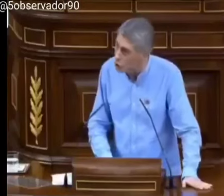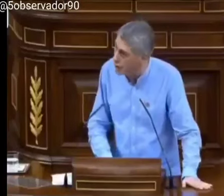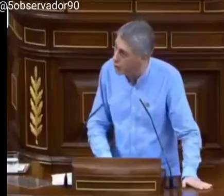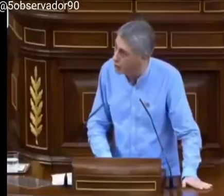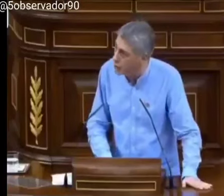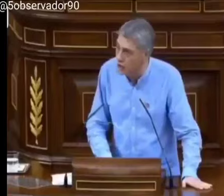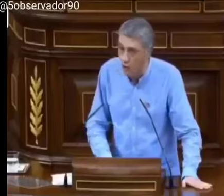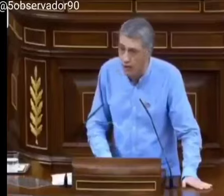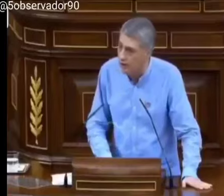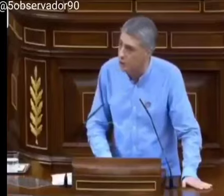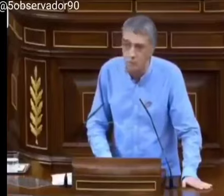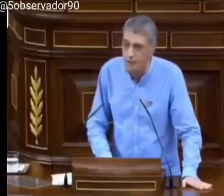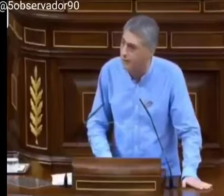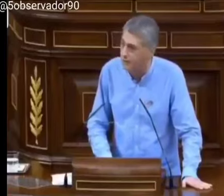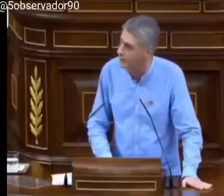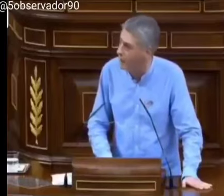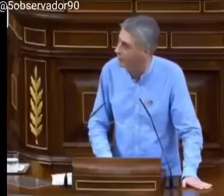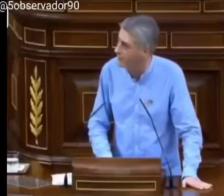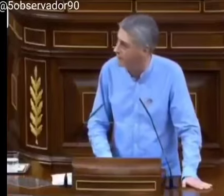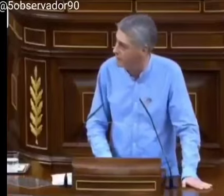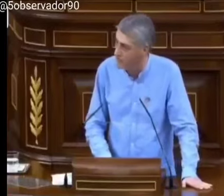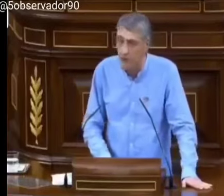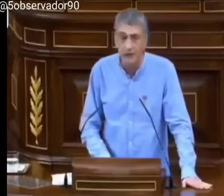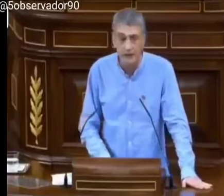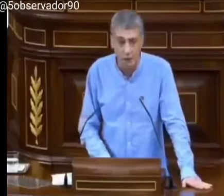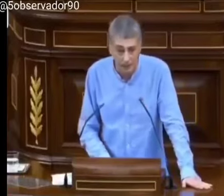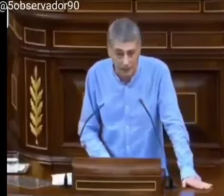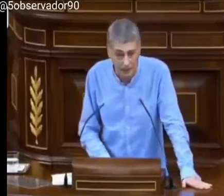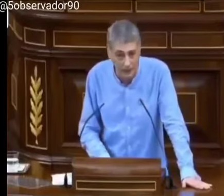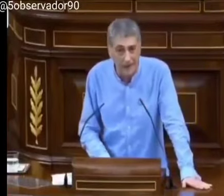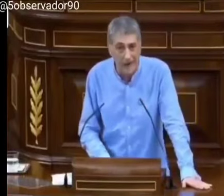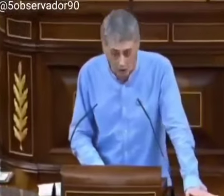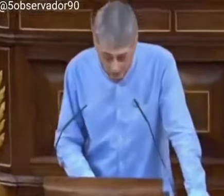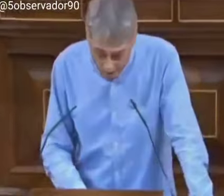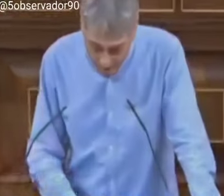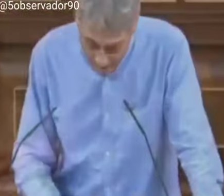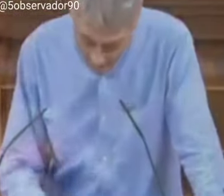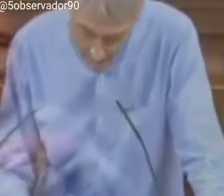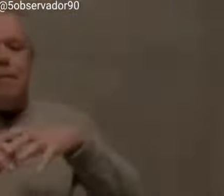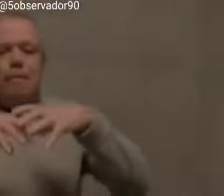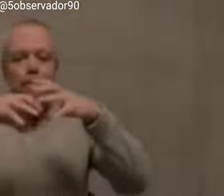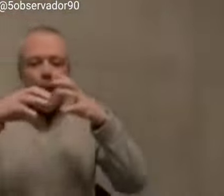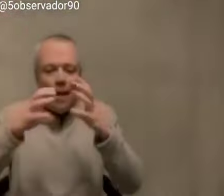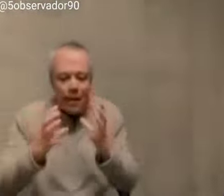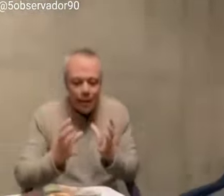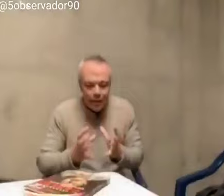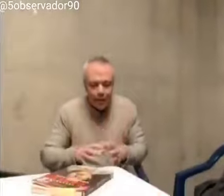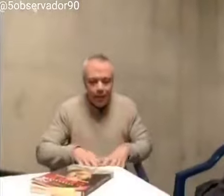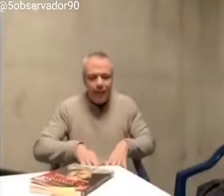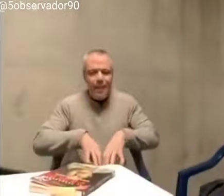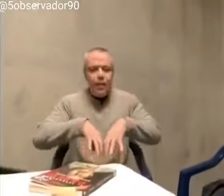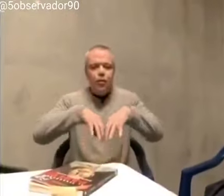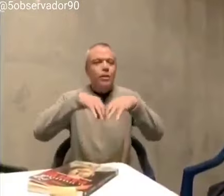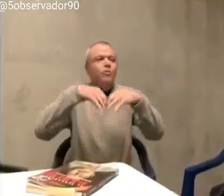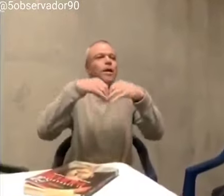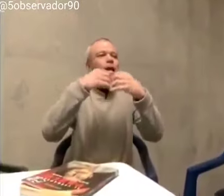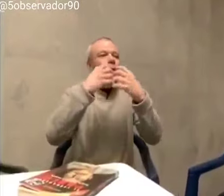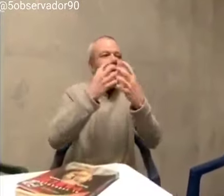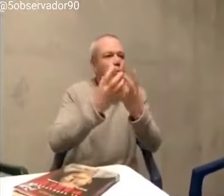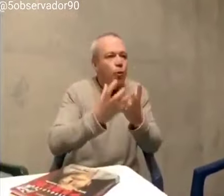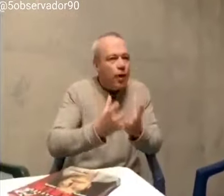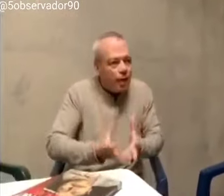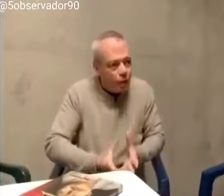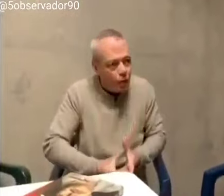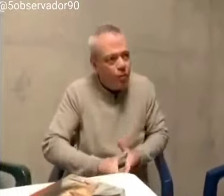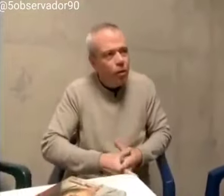Lo que nos une con ellos y con ellas no es pertenecer a una misma nación, sino pertenecer a una misma clase. Y el padre del terrorismo